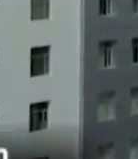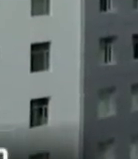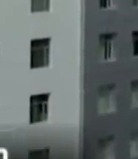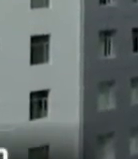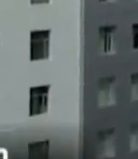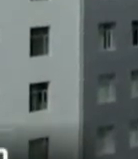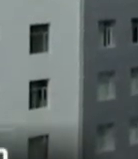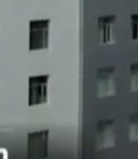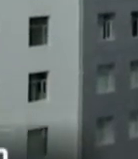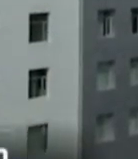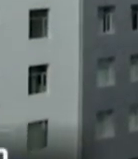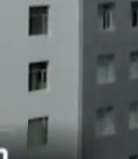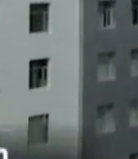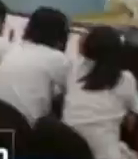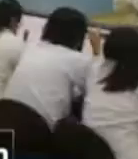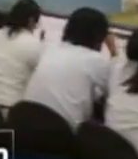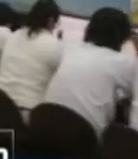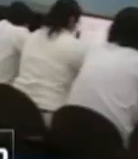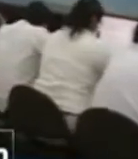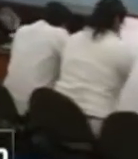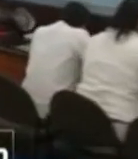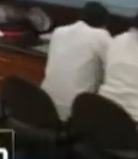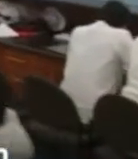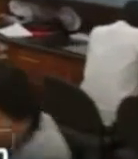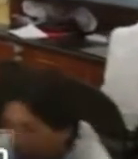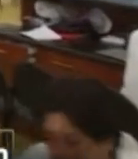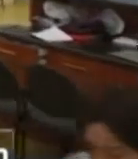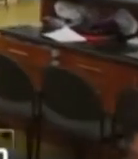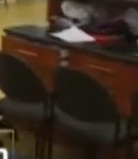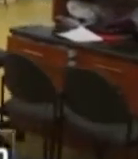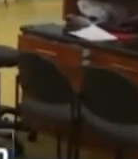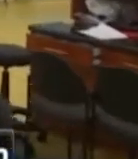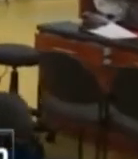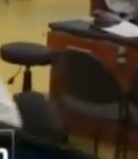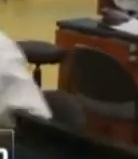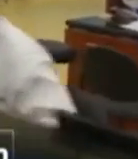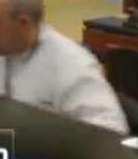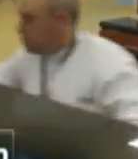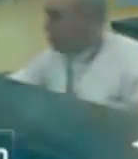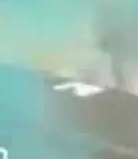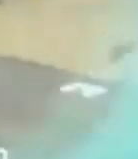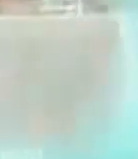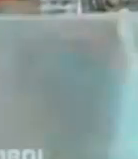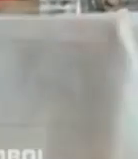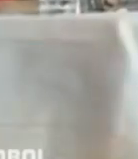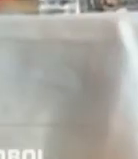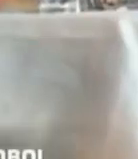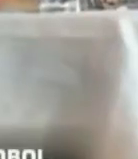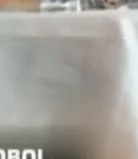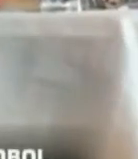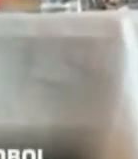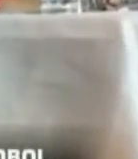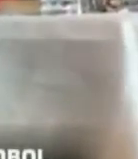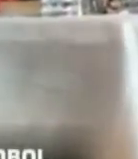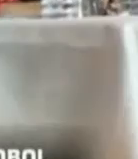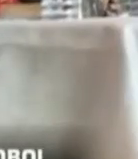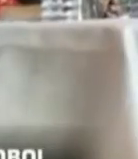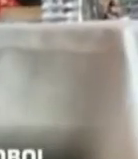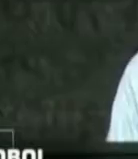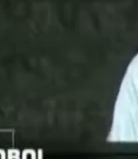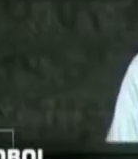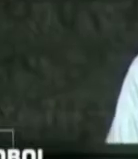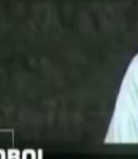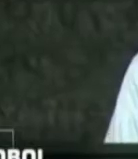Presidente Rafael Correa inauguró Centro Médico Familiar de Especialidades y Diálisis La Mariscal. Vicepresidente Jorge